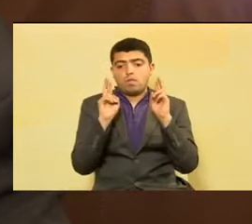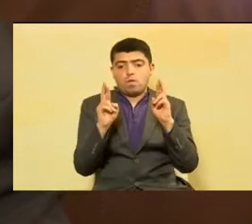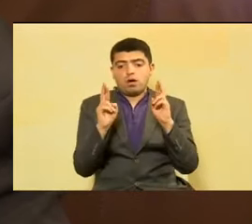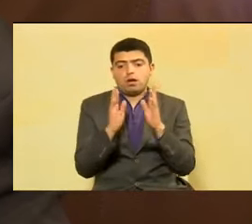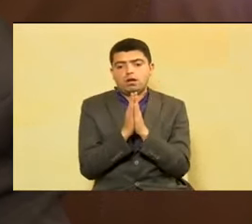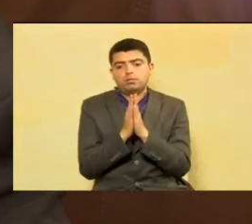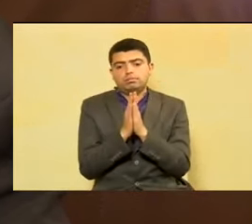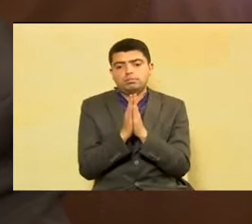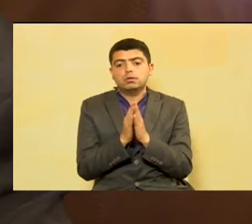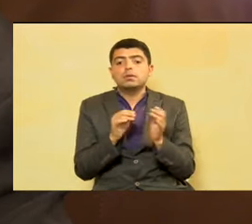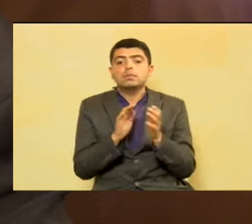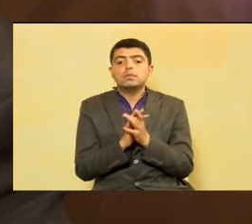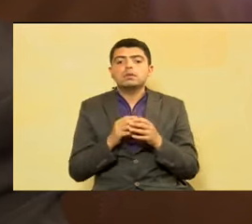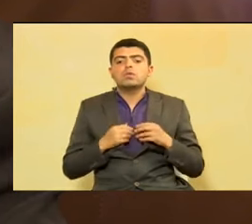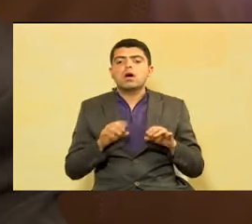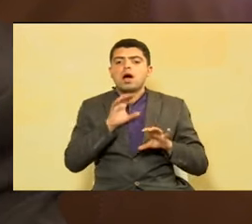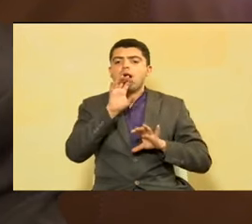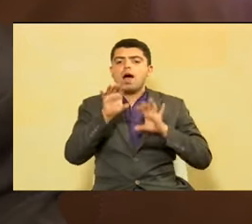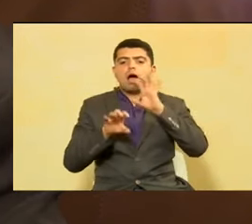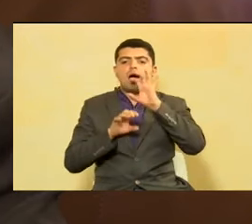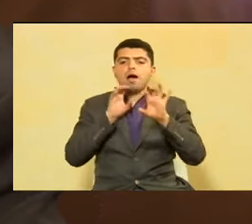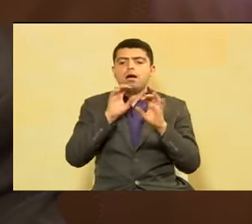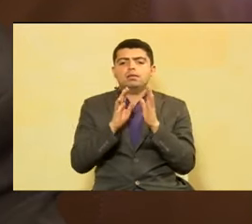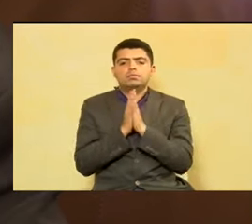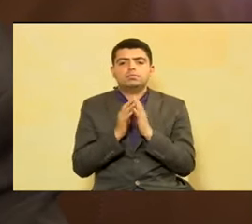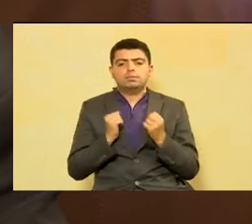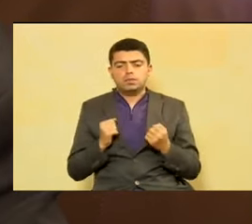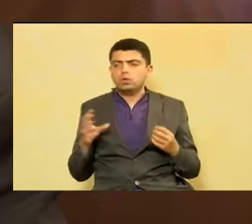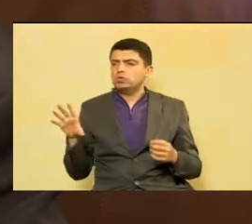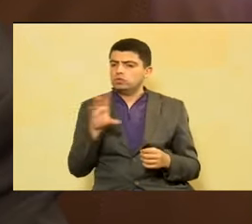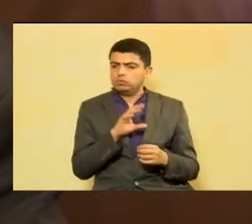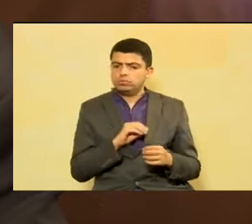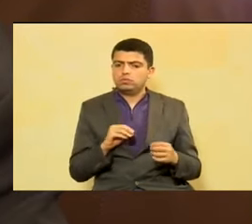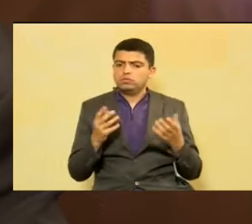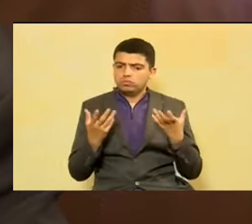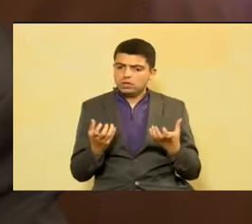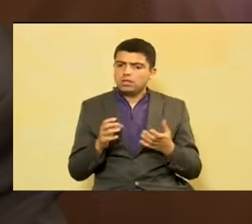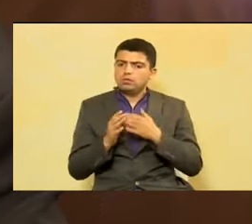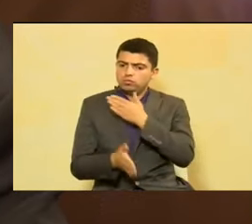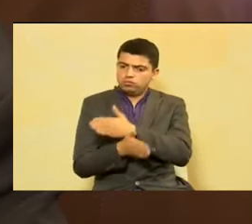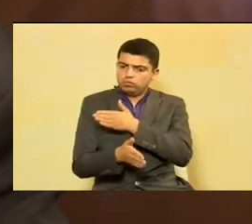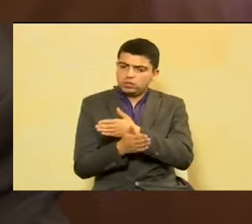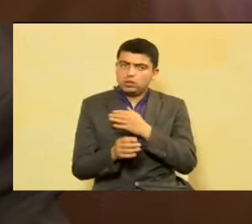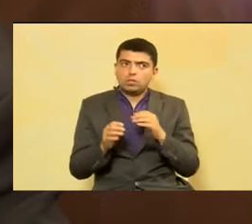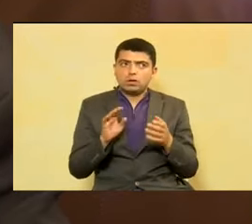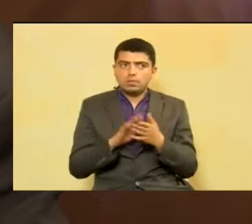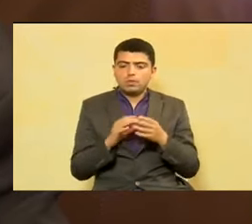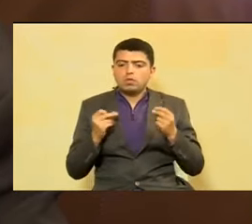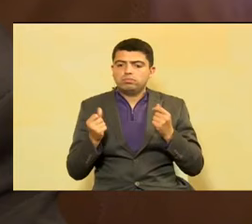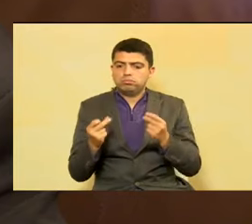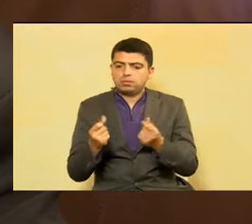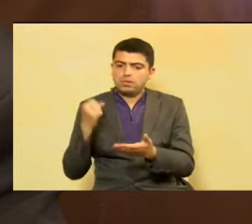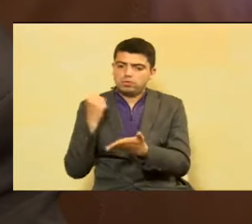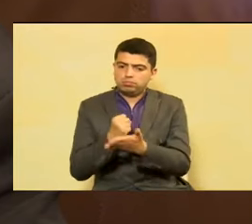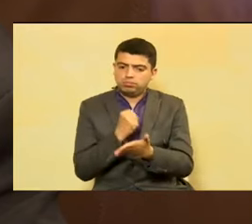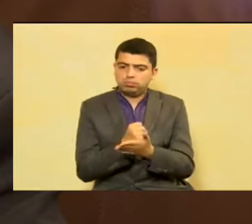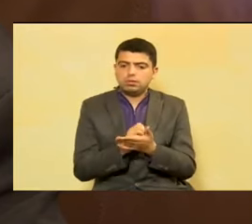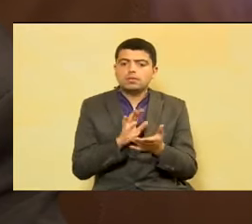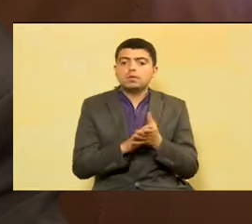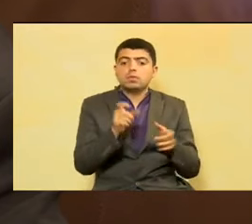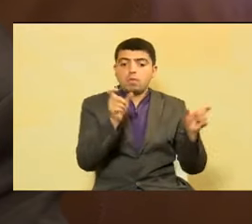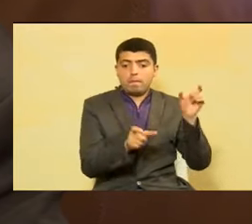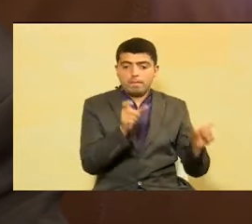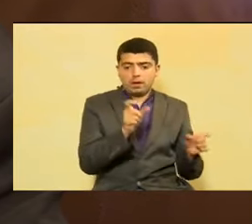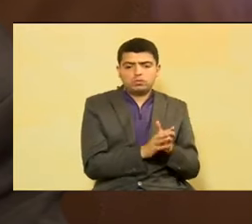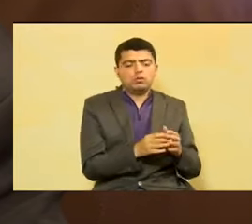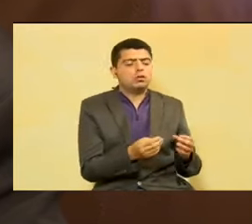favor Oigan El clamor de todos los que hemos estado interviniendo en que continuemos y que le demos trámites a estos proyectos de estas personas que lo